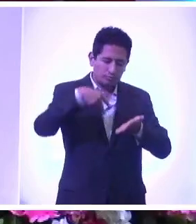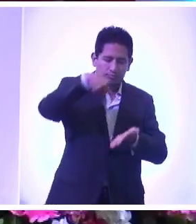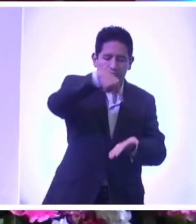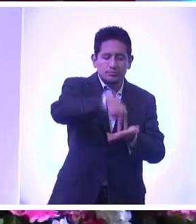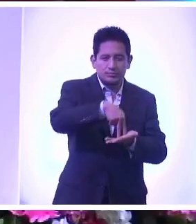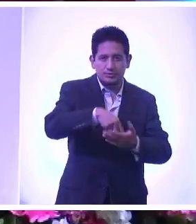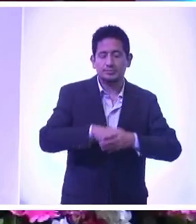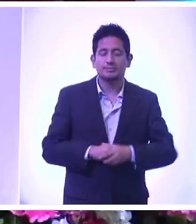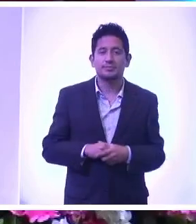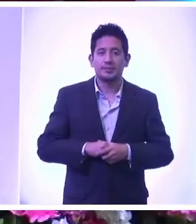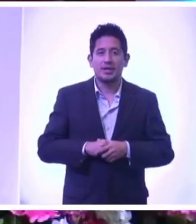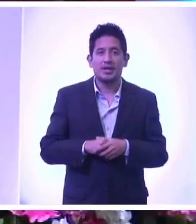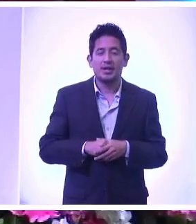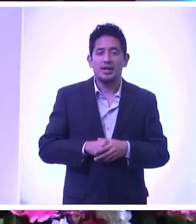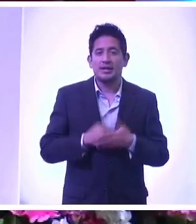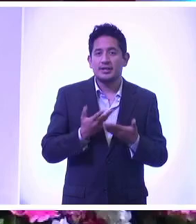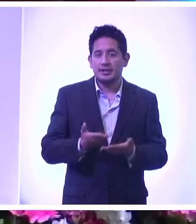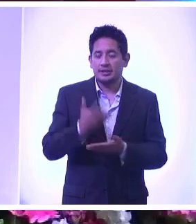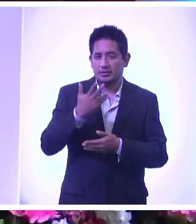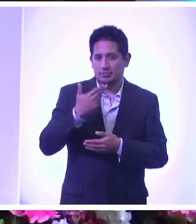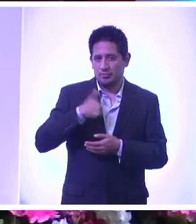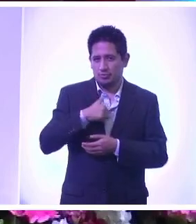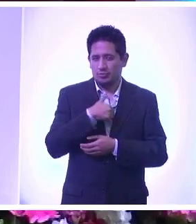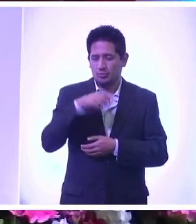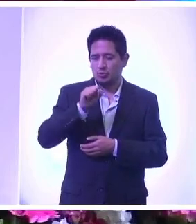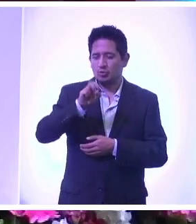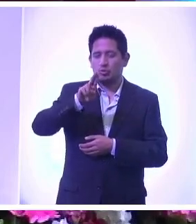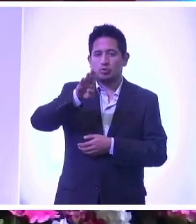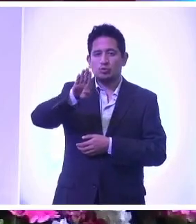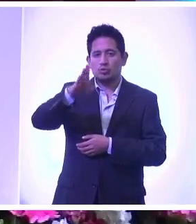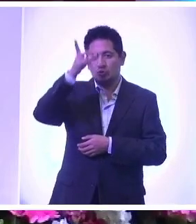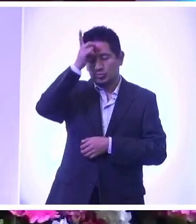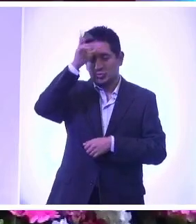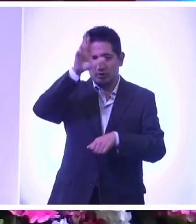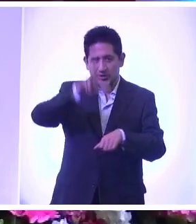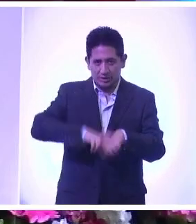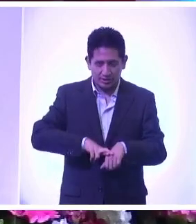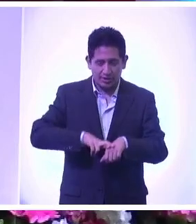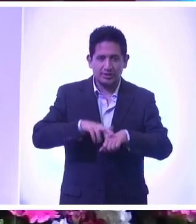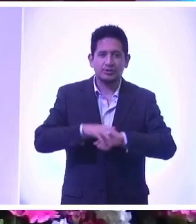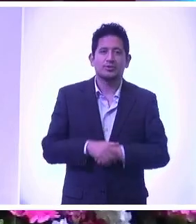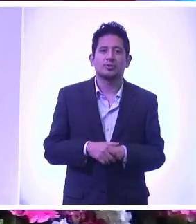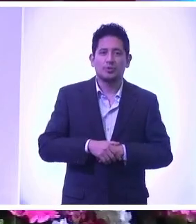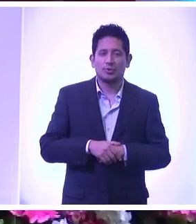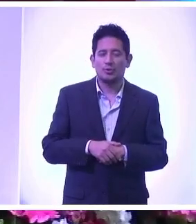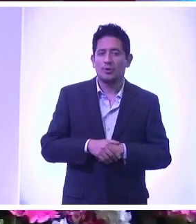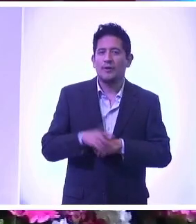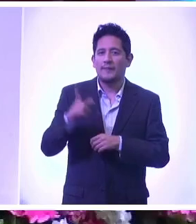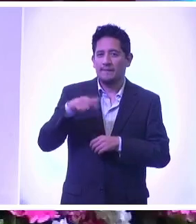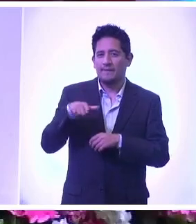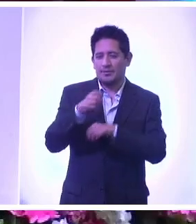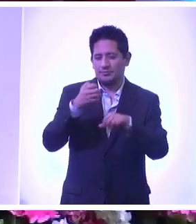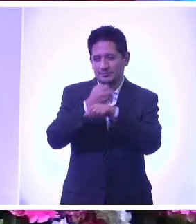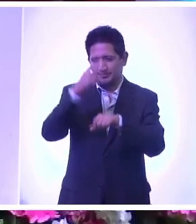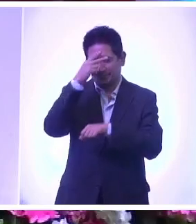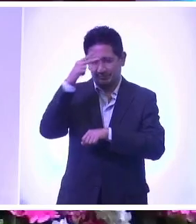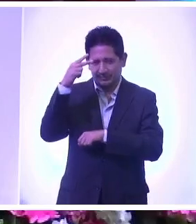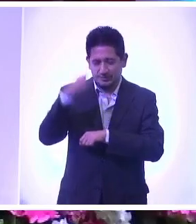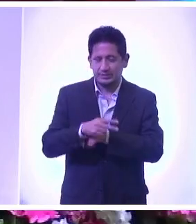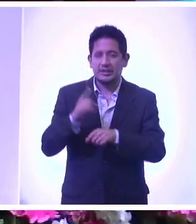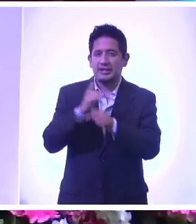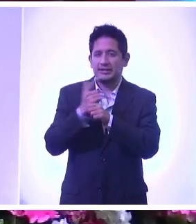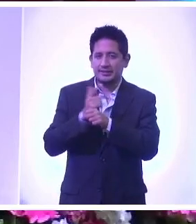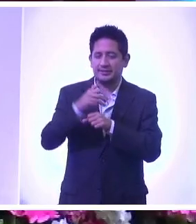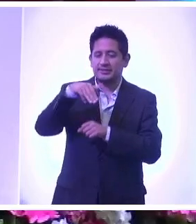y nuestro subdirector de datos personales del poder judicial del Estado de México licenciado